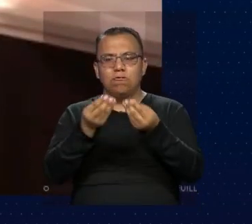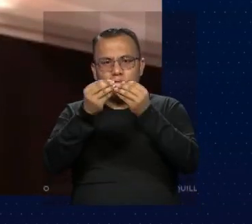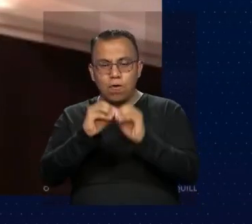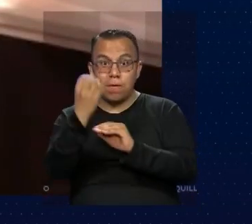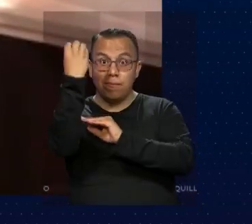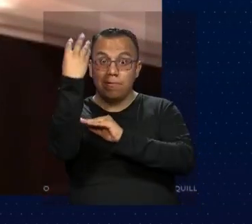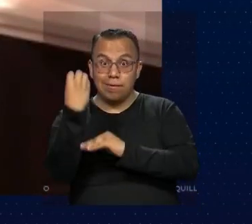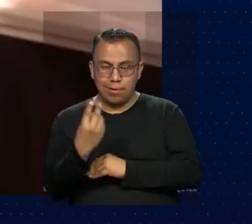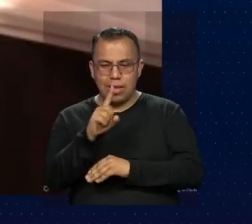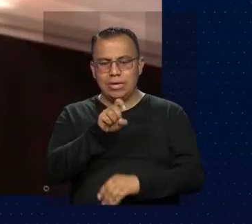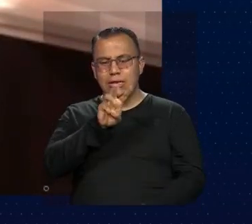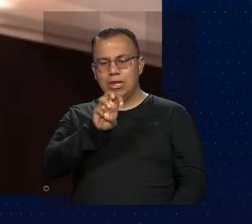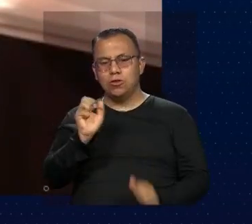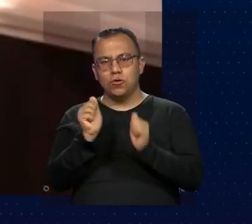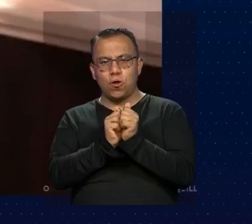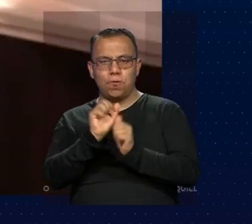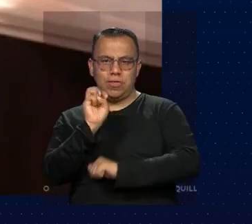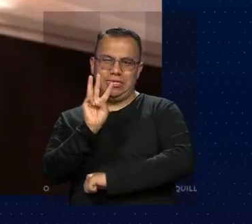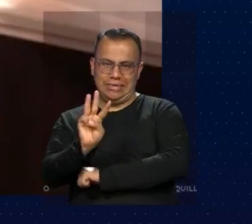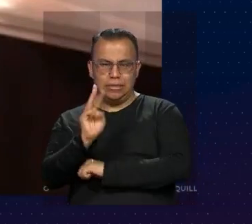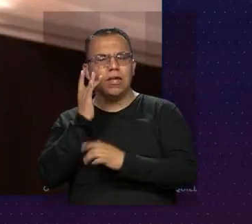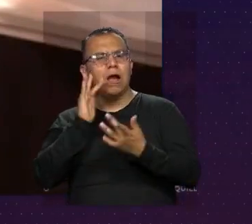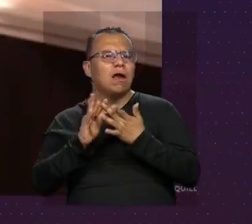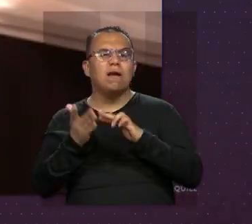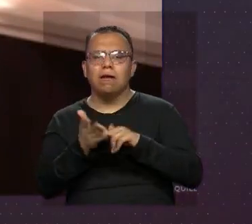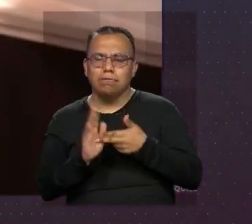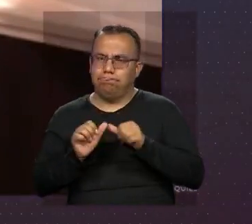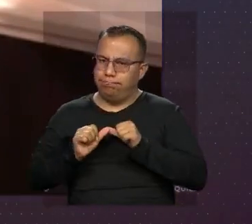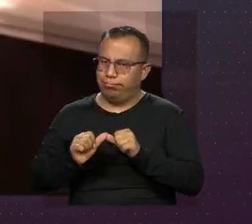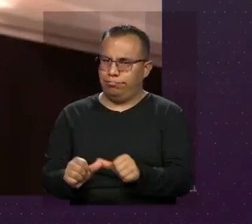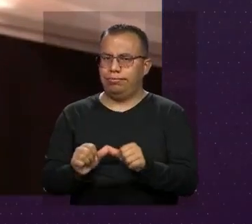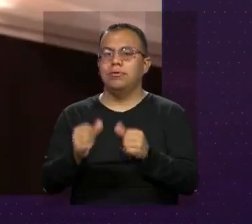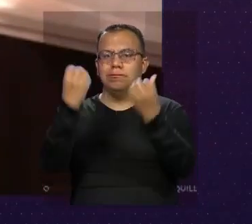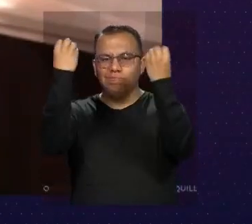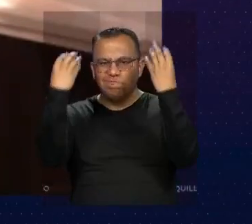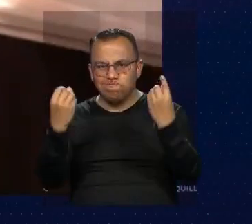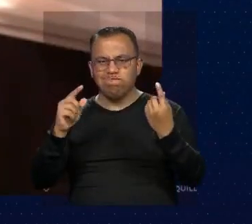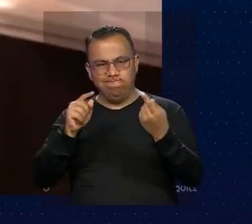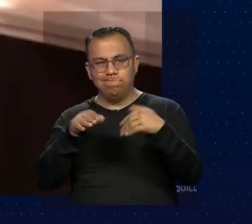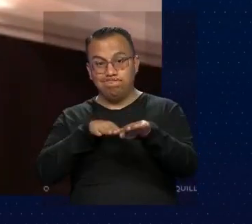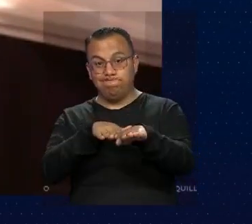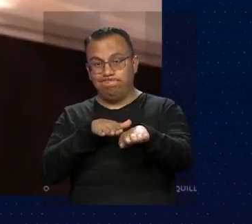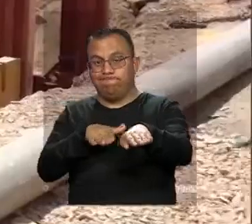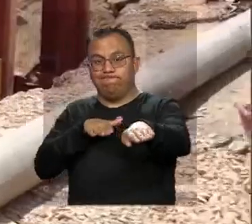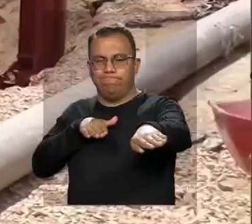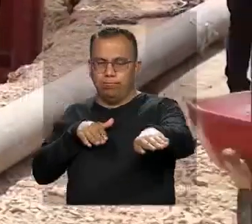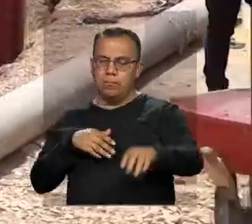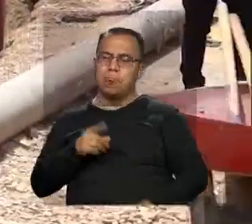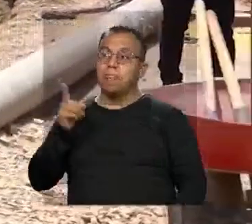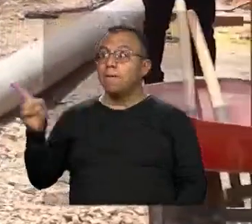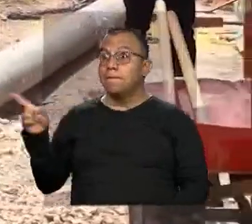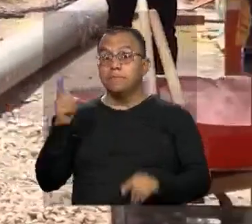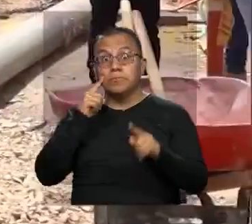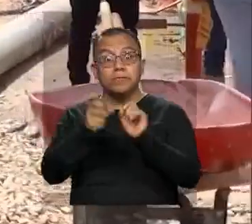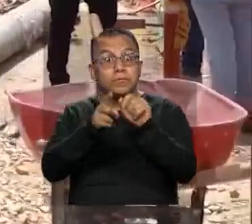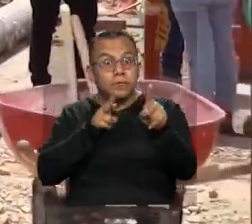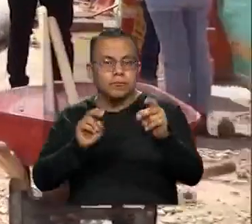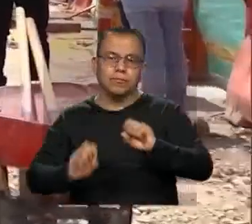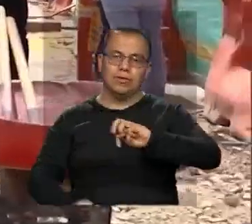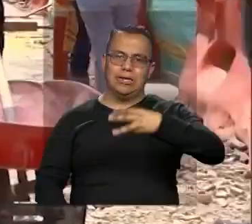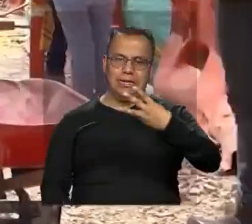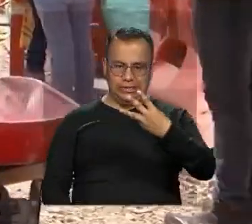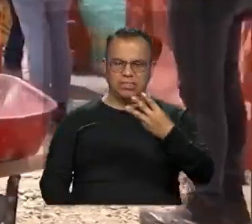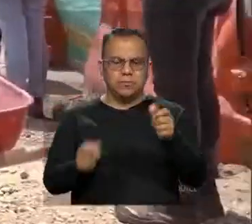semaforizada que hay en la 68 con tercera, que es también permanente causa de congestión vehicular. El puente contará con tres carriles,